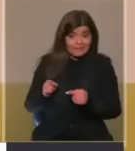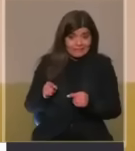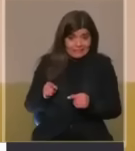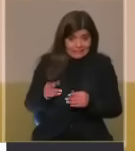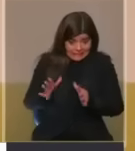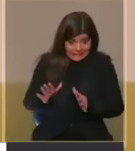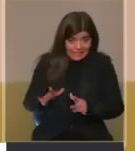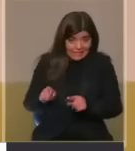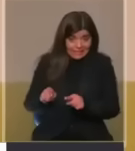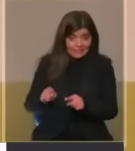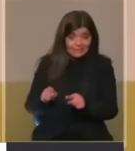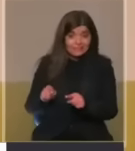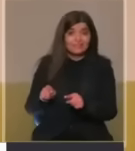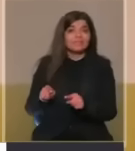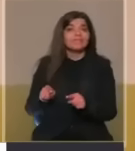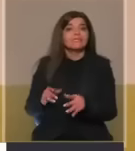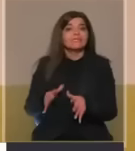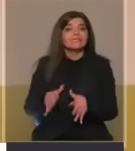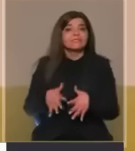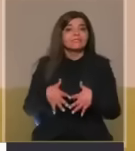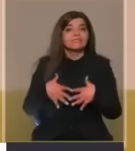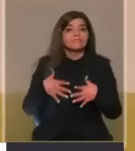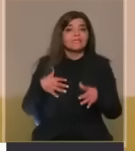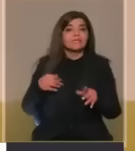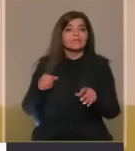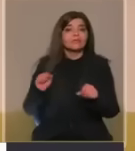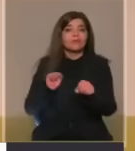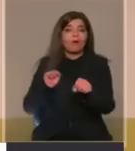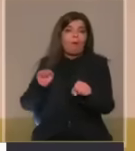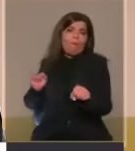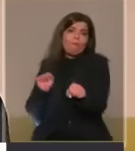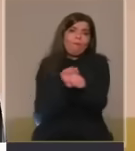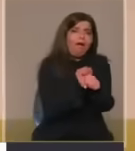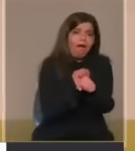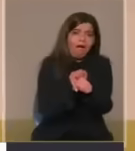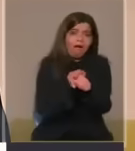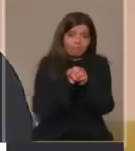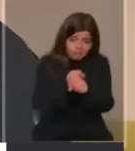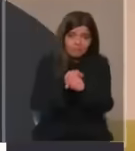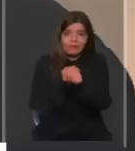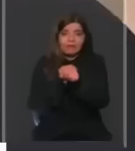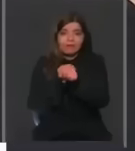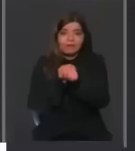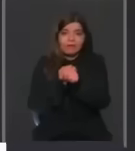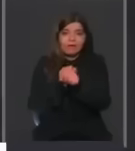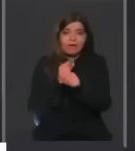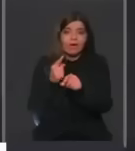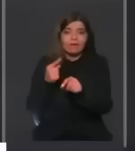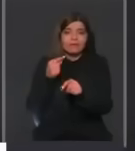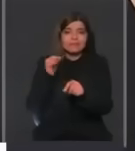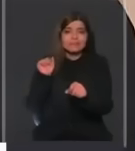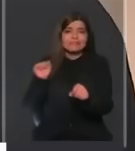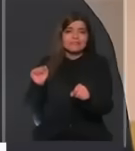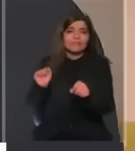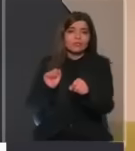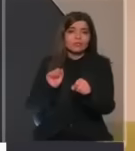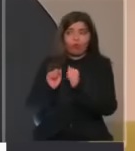segundo siento que nos chocan por atrás. Sí, uno de los jeeps que venía con nosotros. Nos choca